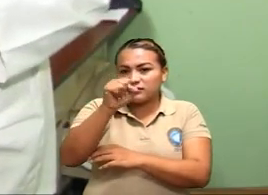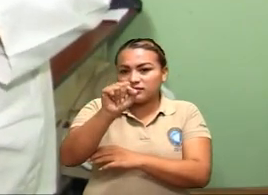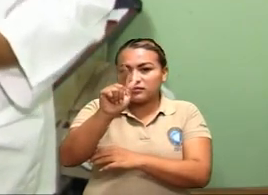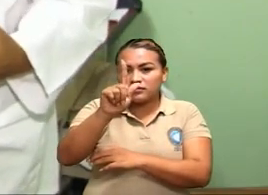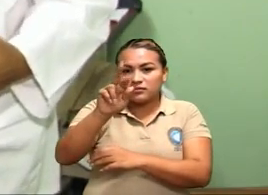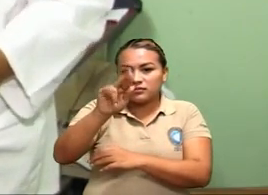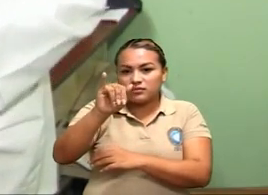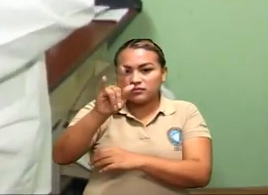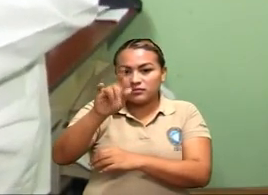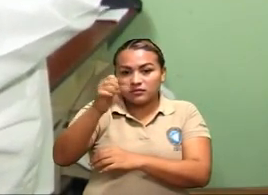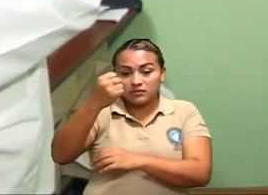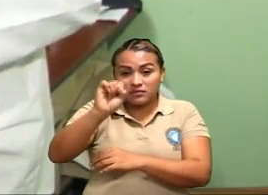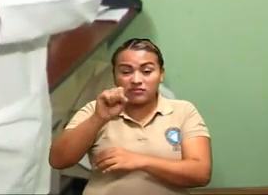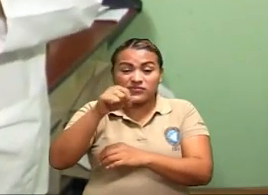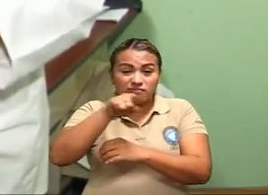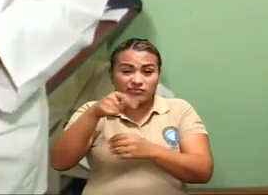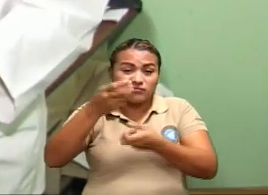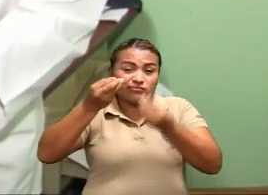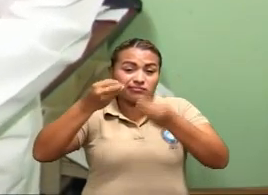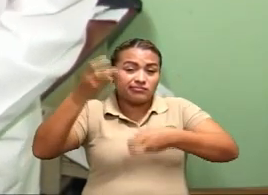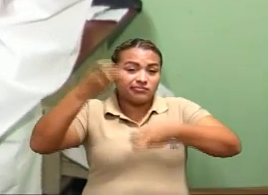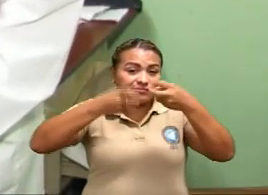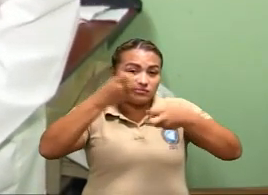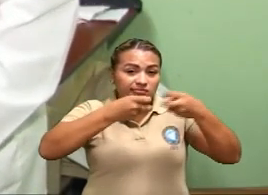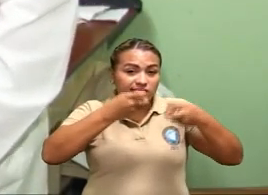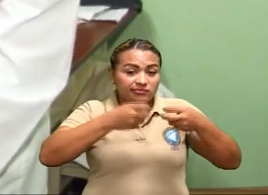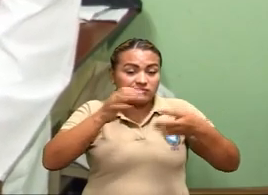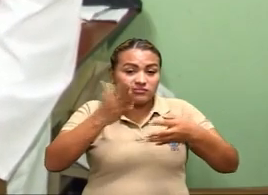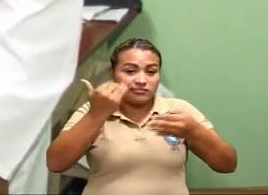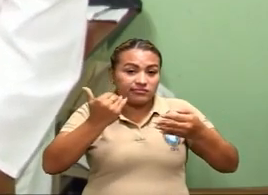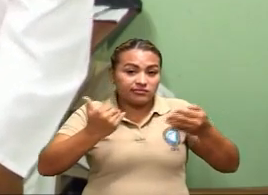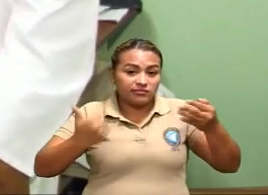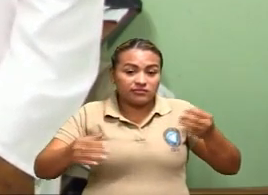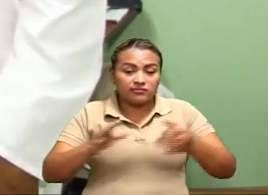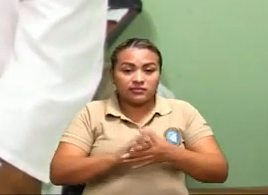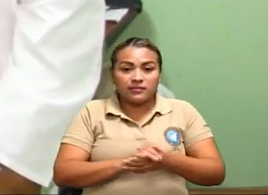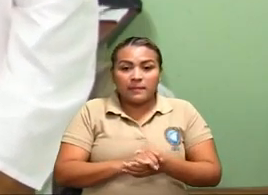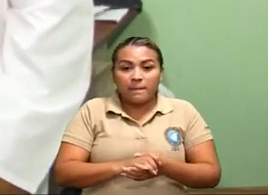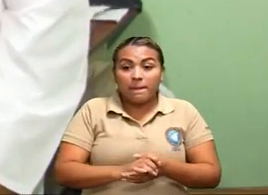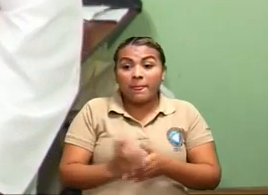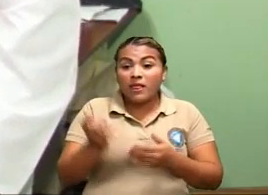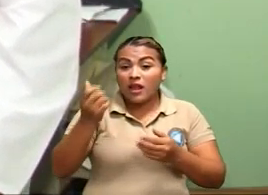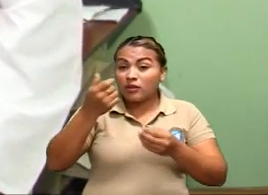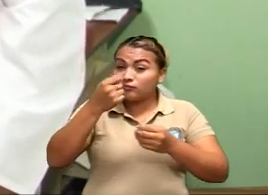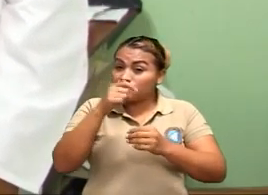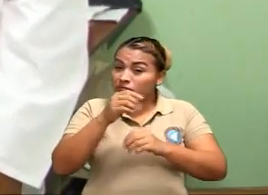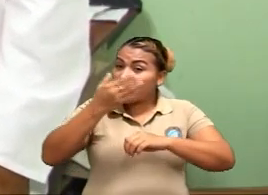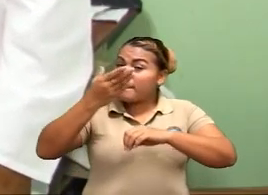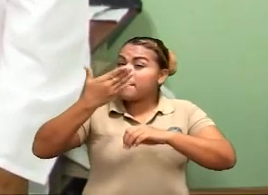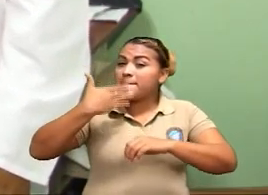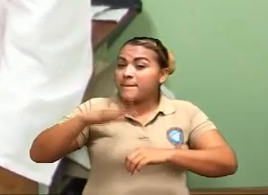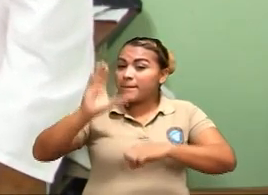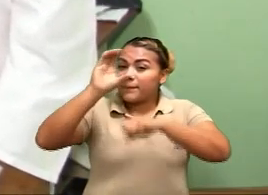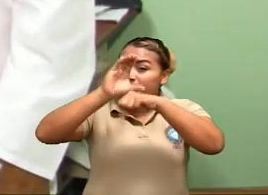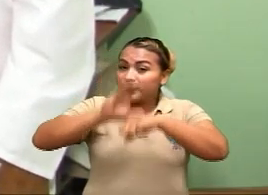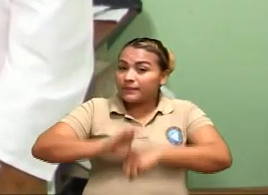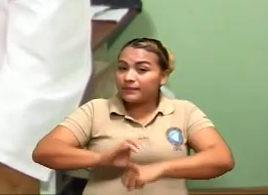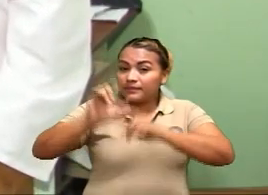sino sabiendo comer, no dejando de comer. Licenciada, hay una mala costumbre, y eso yo lo he dicho en varios programas de